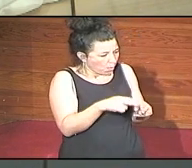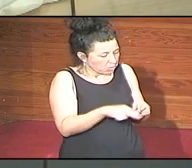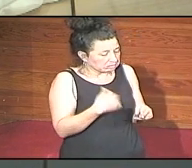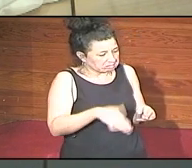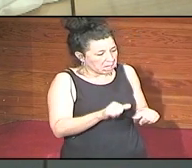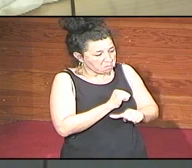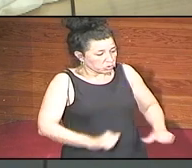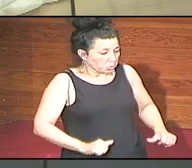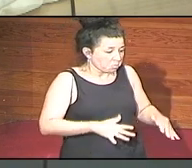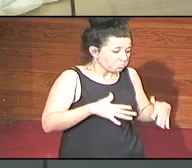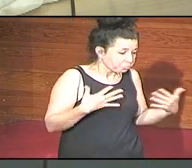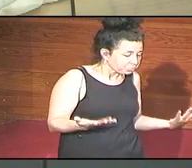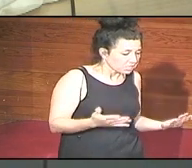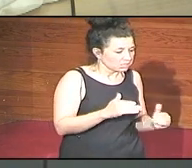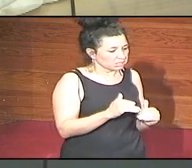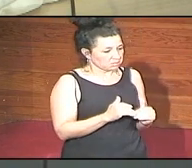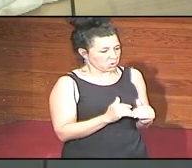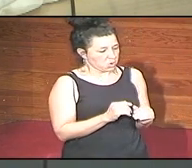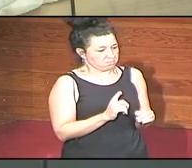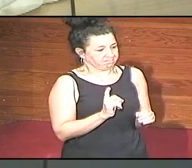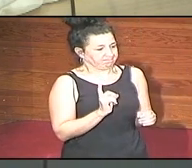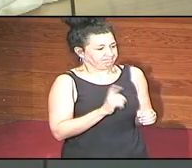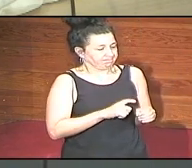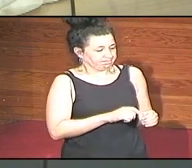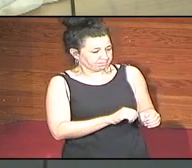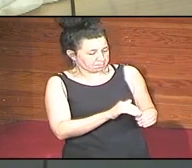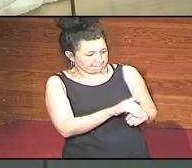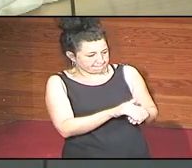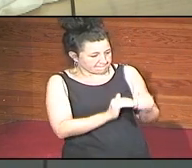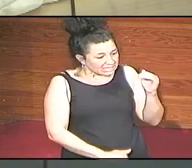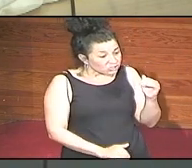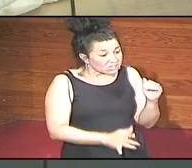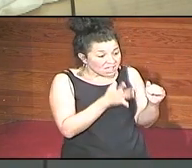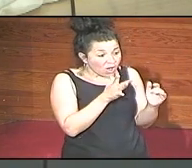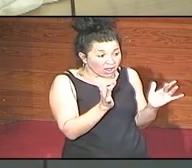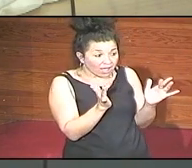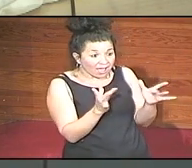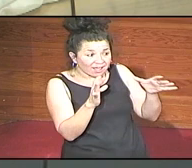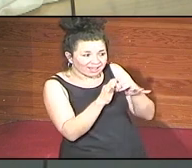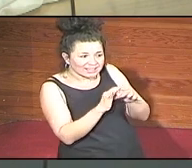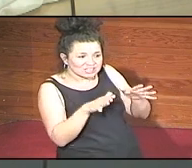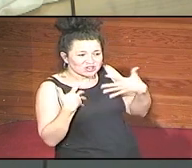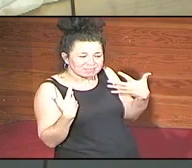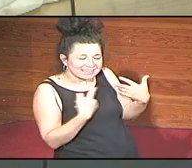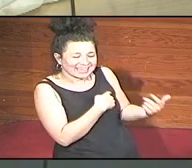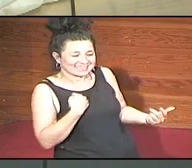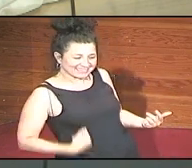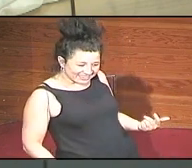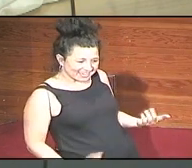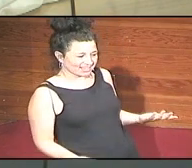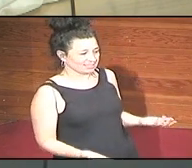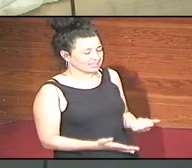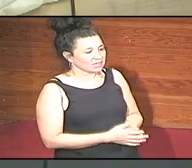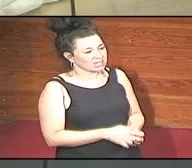y el principal aliado de angola o sorpresa es china porque tiene mucho petróleo y hay que alimentar esa